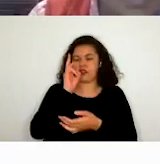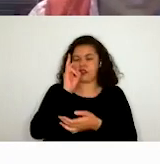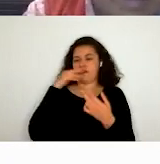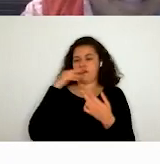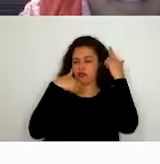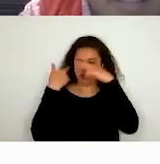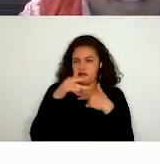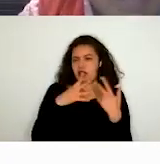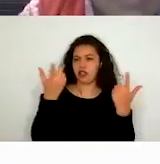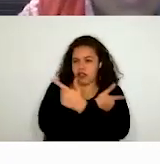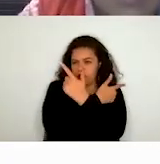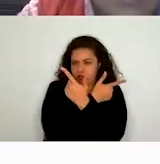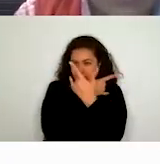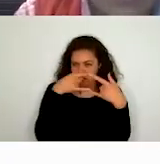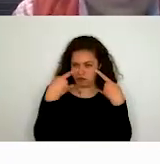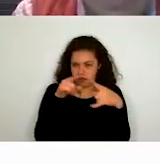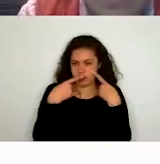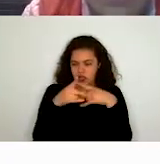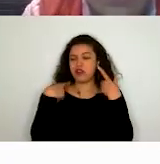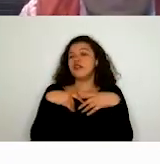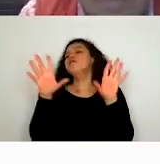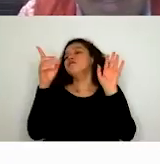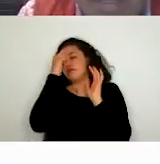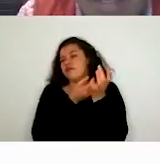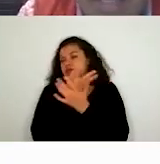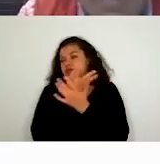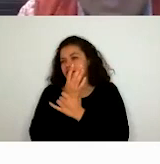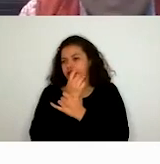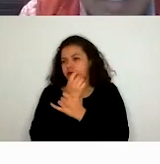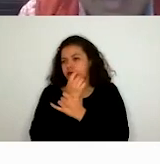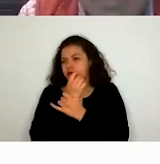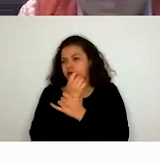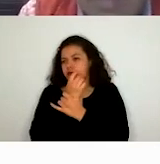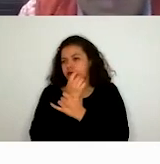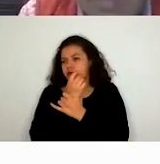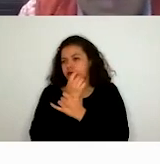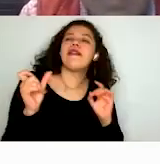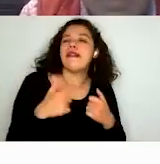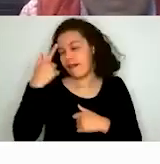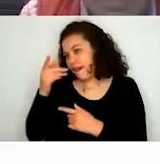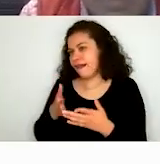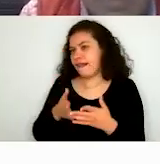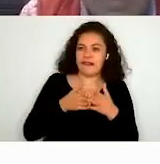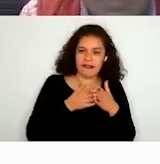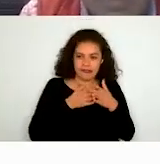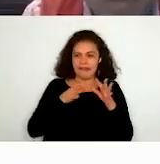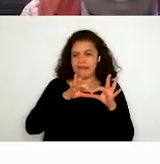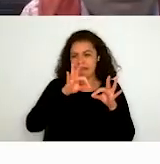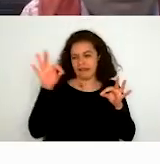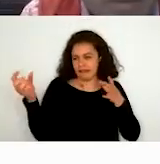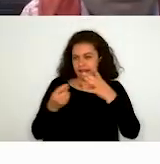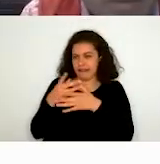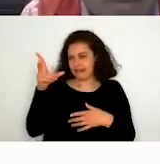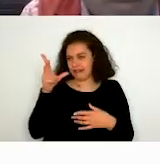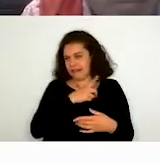Las puertas dispuestas en recorridos de evacuación, en caso de abrir hacia el pasillo o ruta de evacuación, no